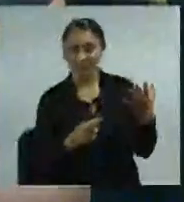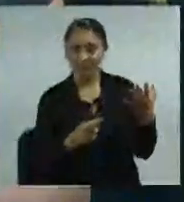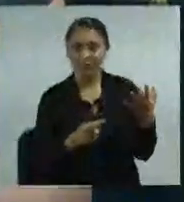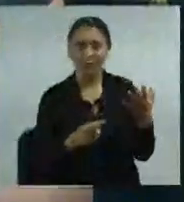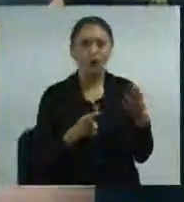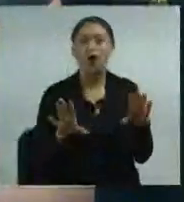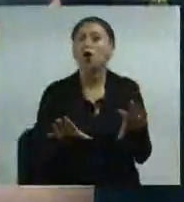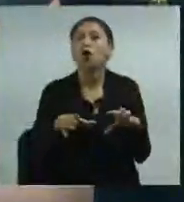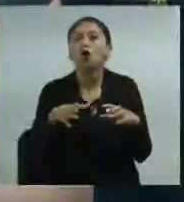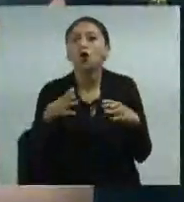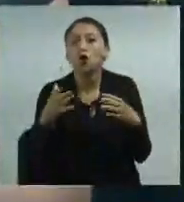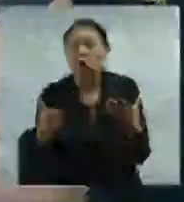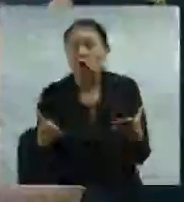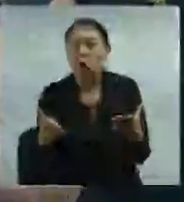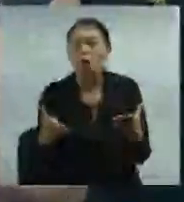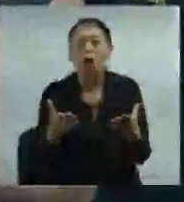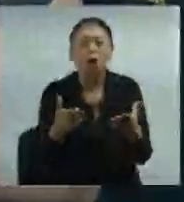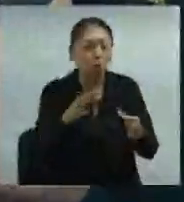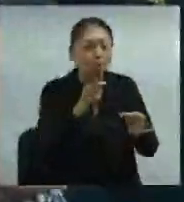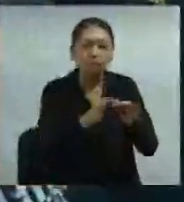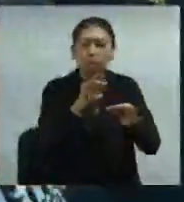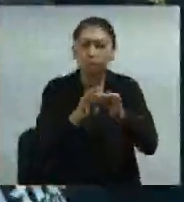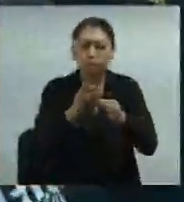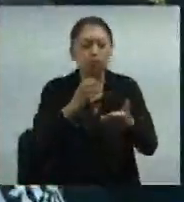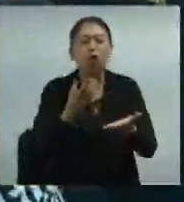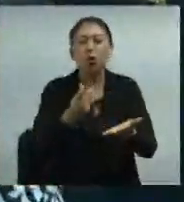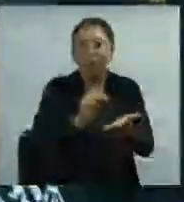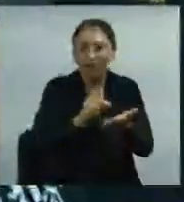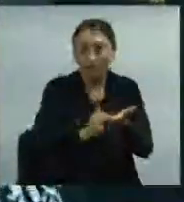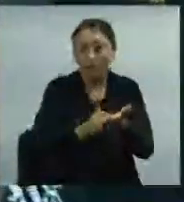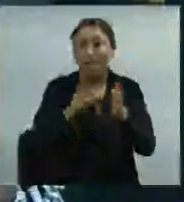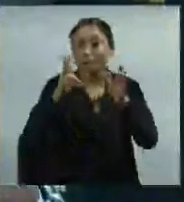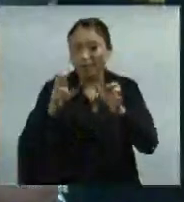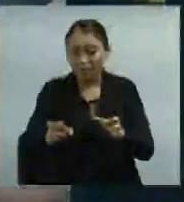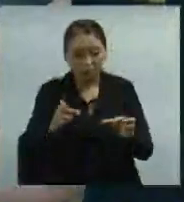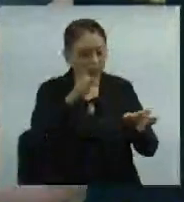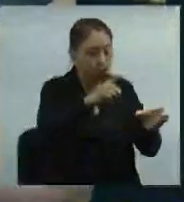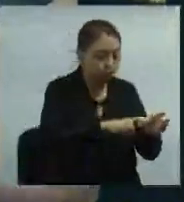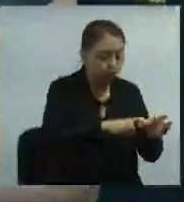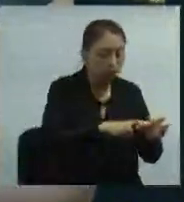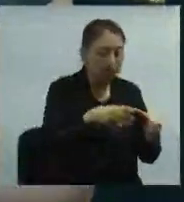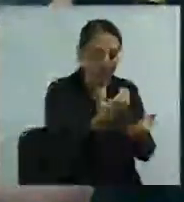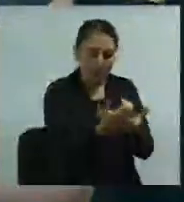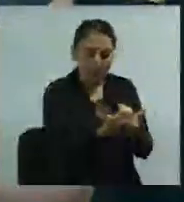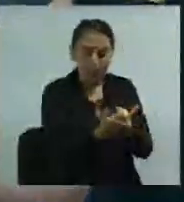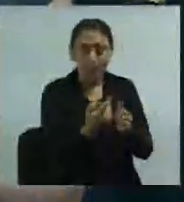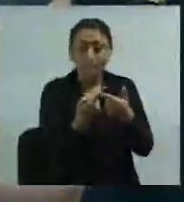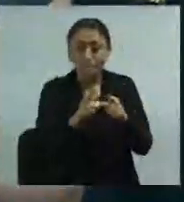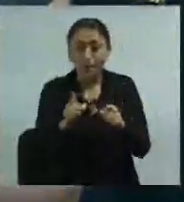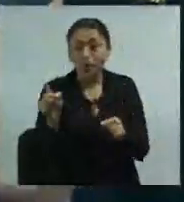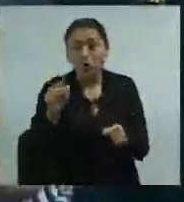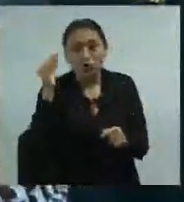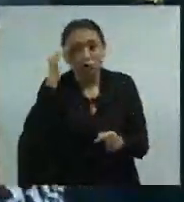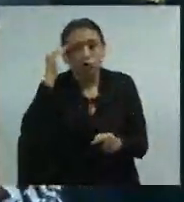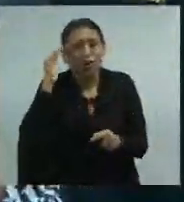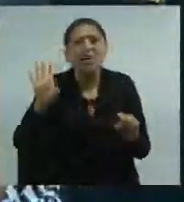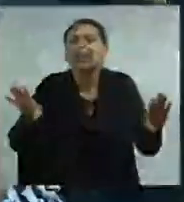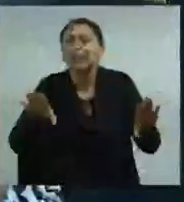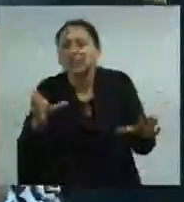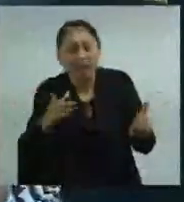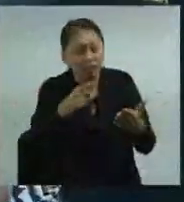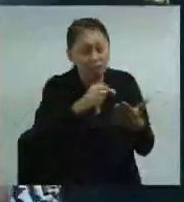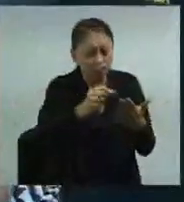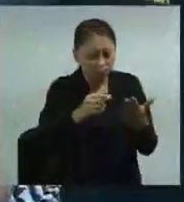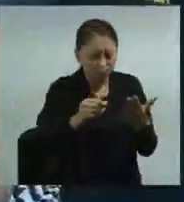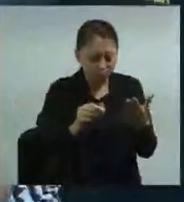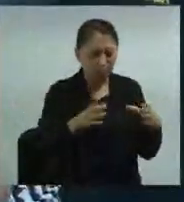cómo lo vamos a ponderar. Entonces las personas participan, pero no tienen ni la más mínima idea de qué es lo que se va a calificar en